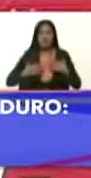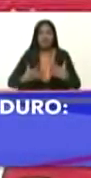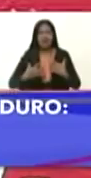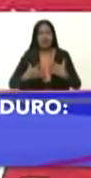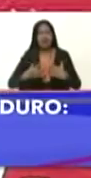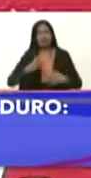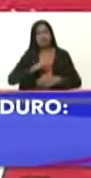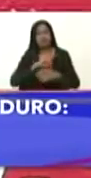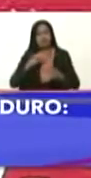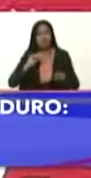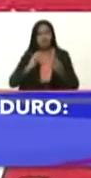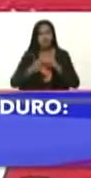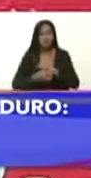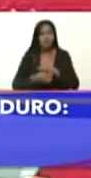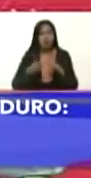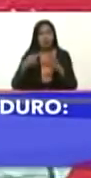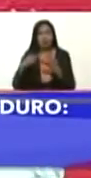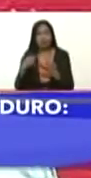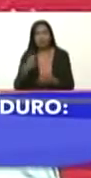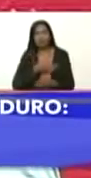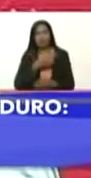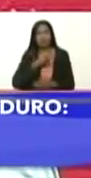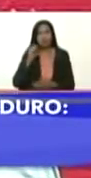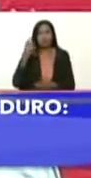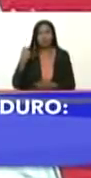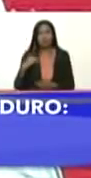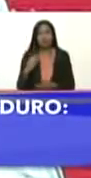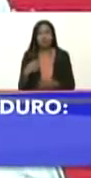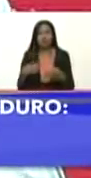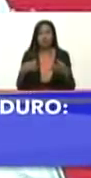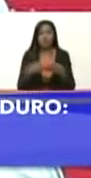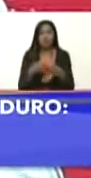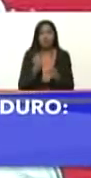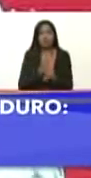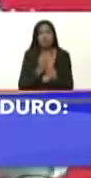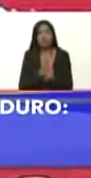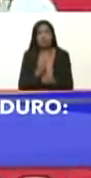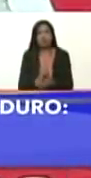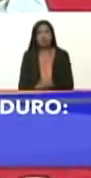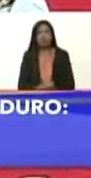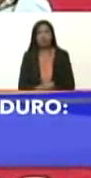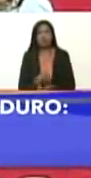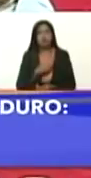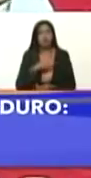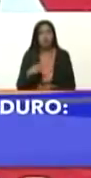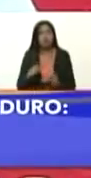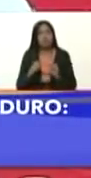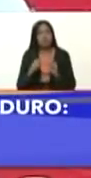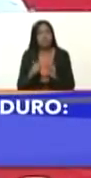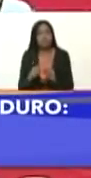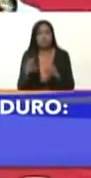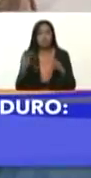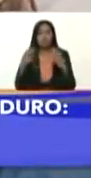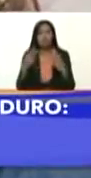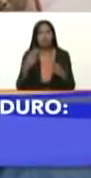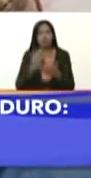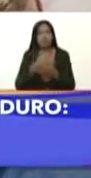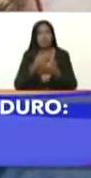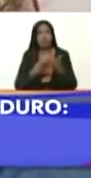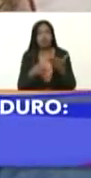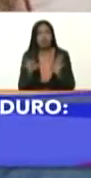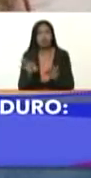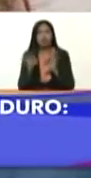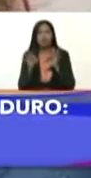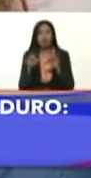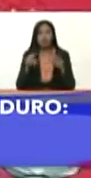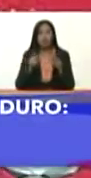las bases, de las ganas de socialismo que tiene la clase obrera. Así que, bueno, vamos a seguir escuchando las propuestas que tú seleccionaste